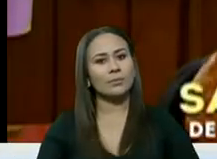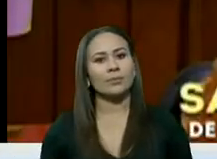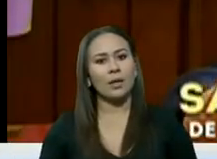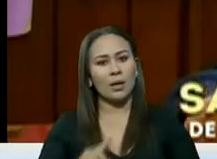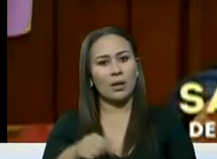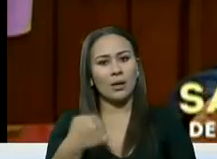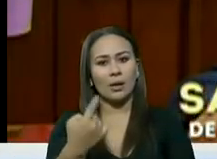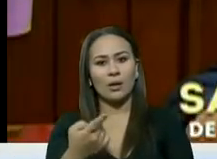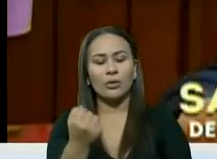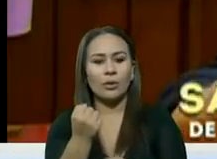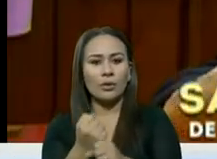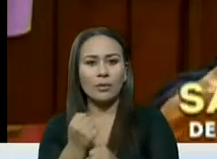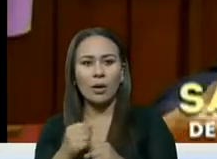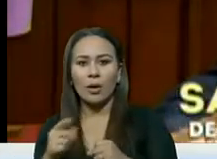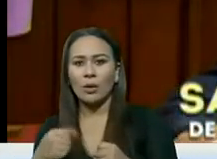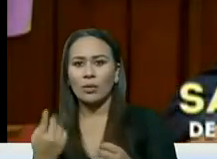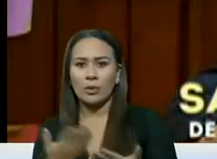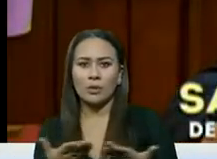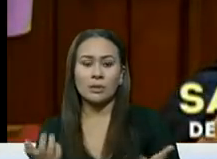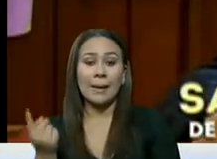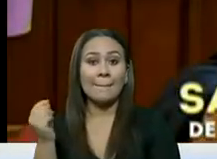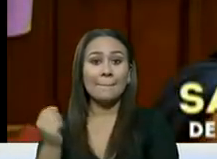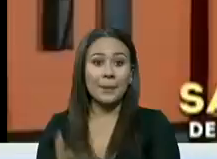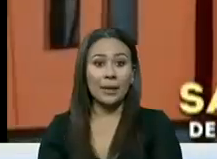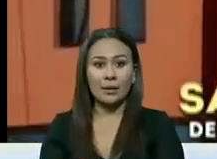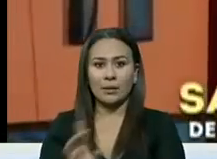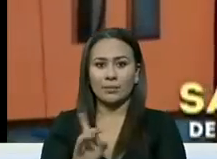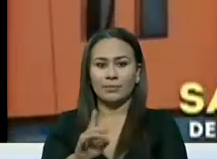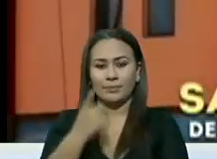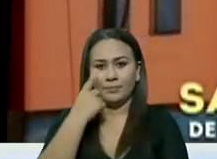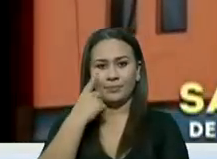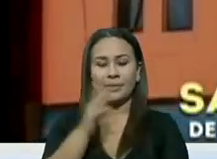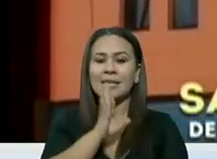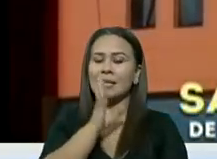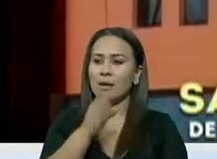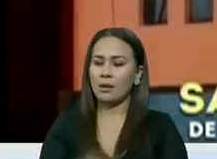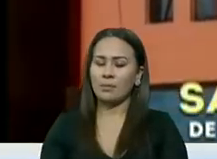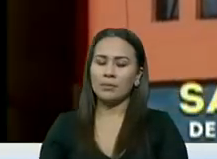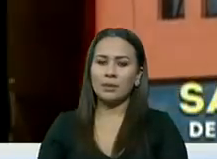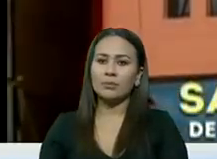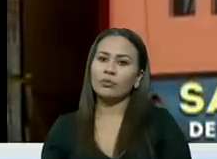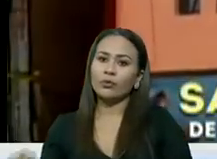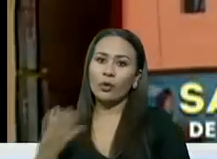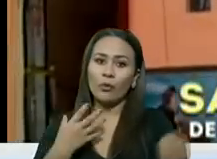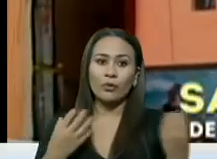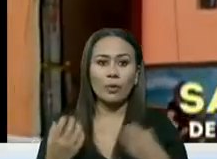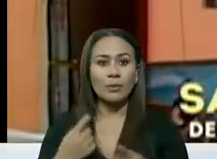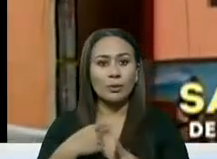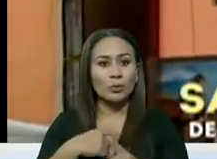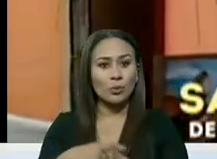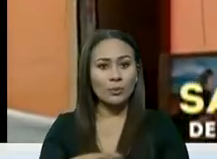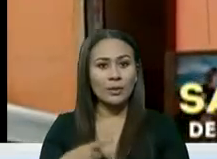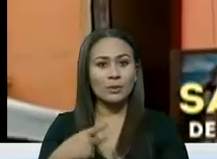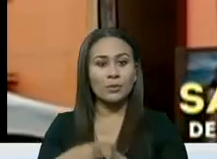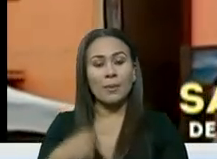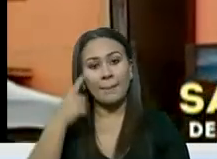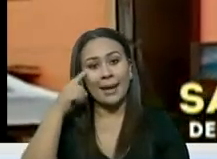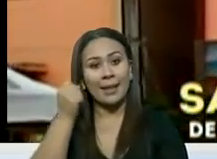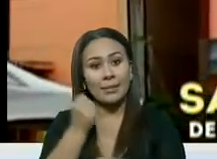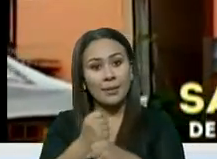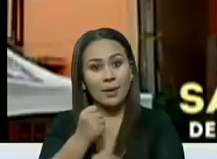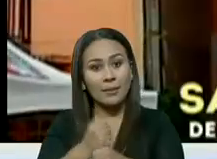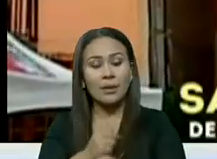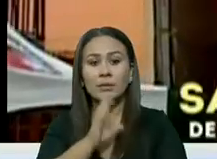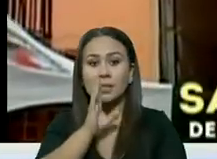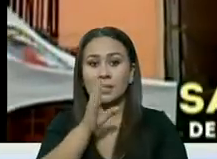producto y otro. Hasta, no digo de por gusto, porque siempre con nueva juventud que sigue asomándose al aspecto laboral, siempre